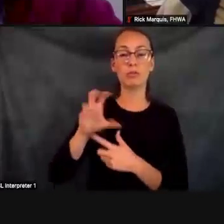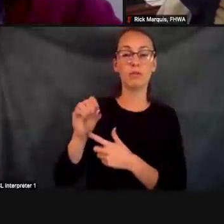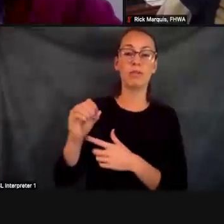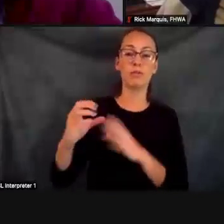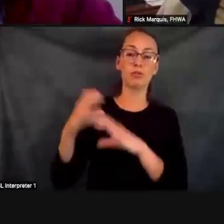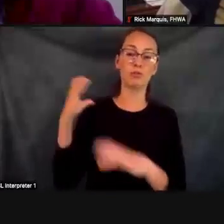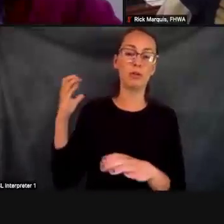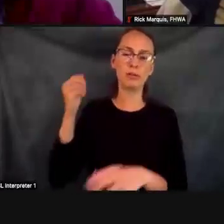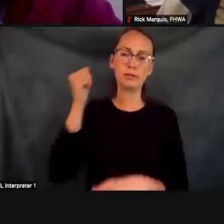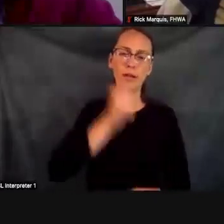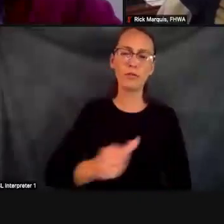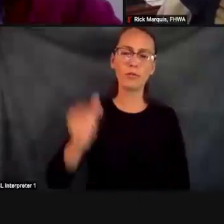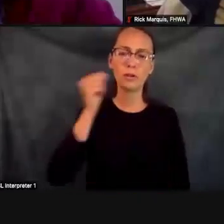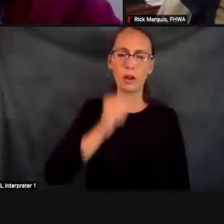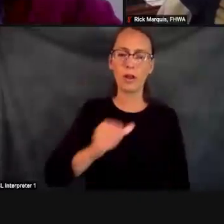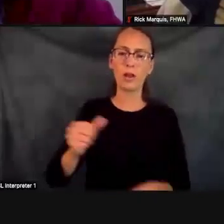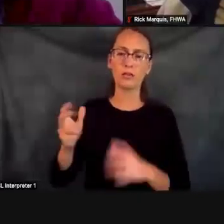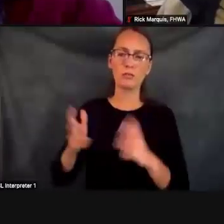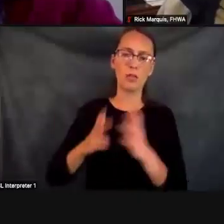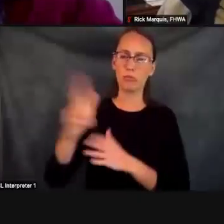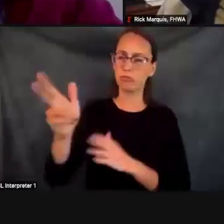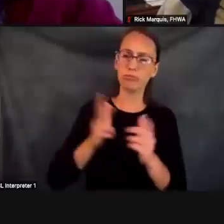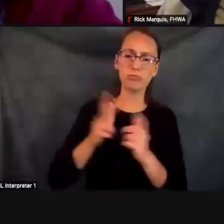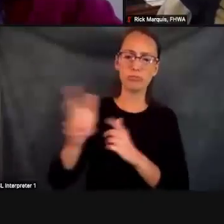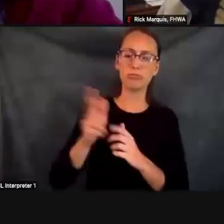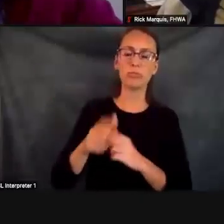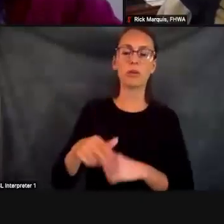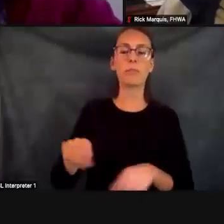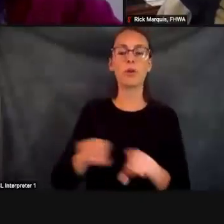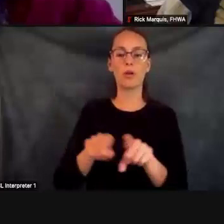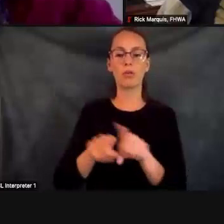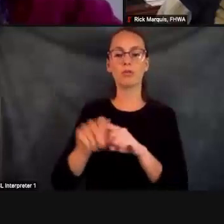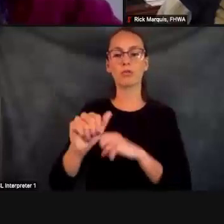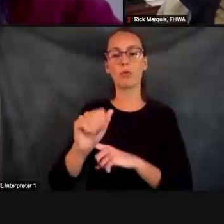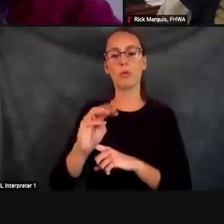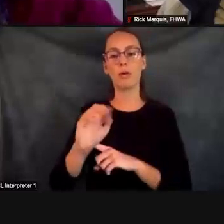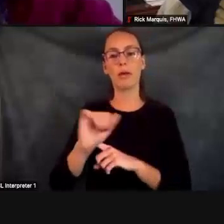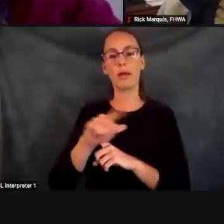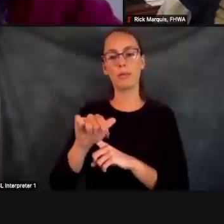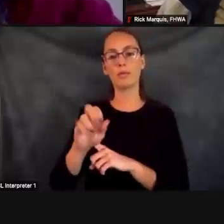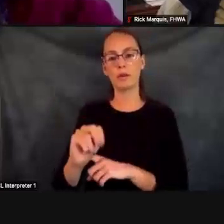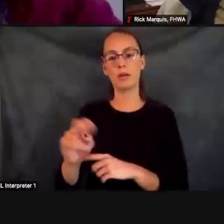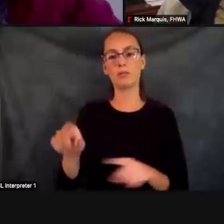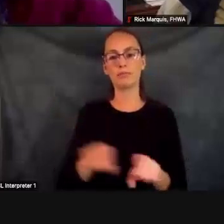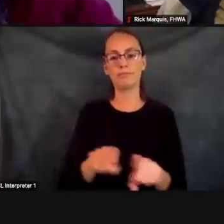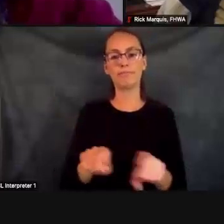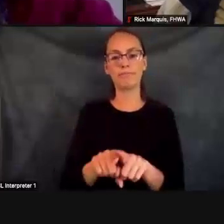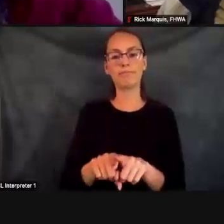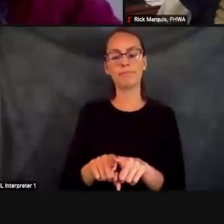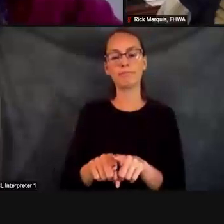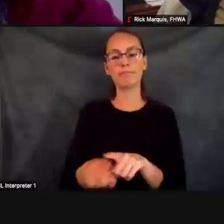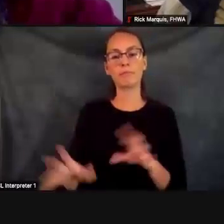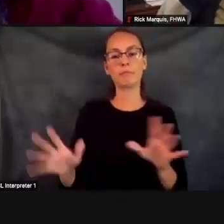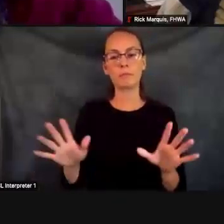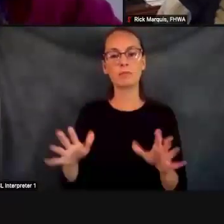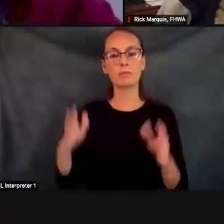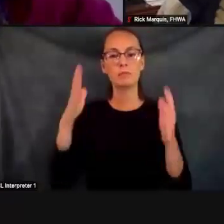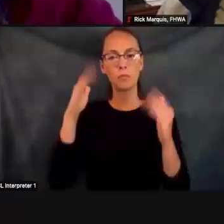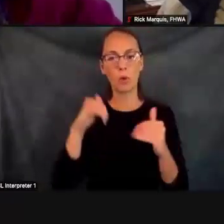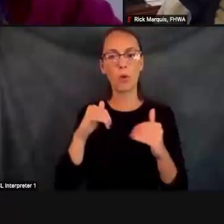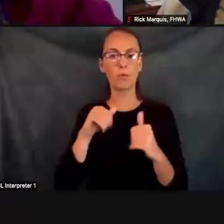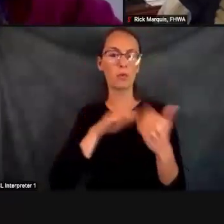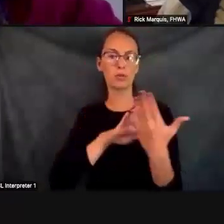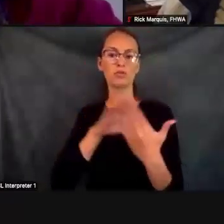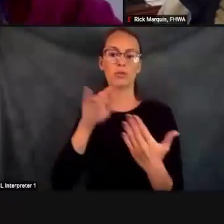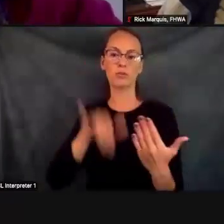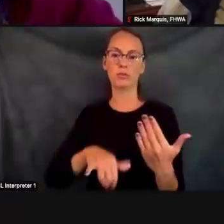los 350 y más camiones. Y también el centro de distribución de Amazon va a afectar